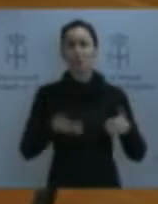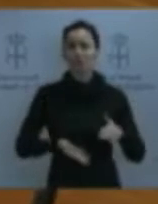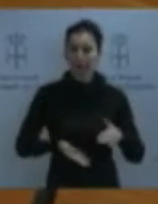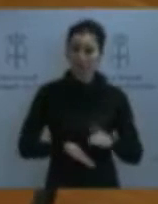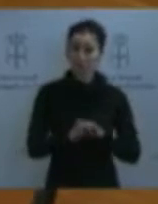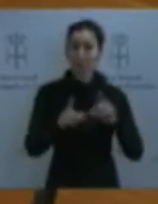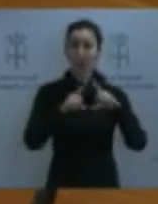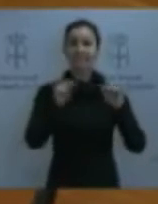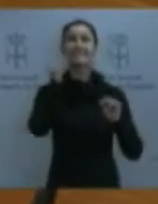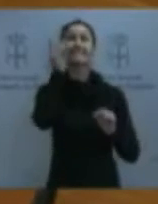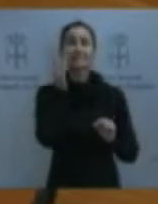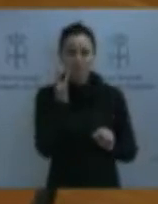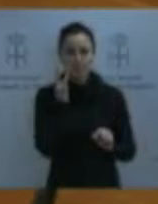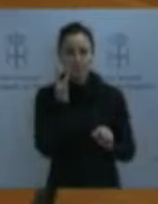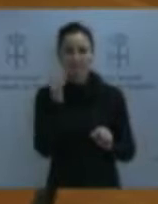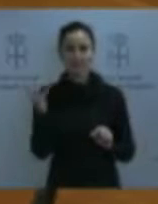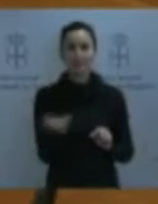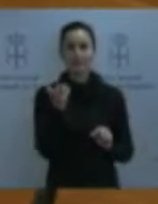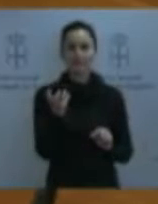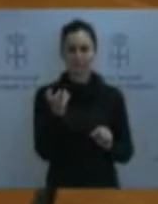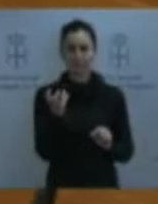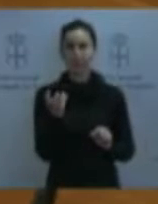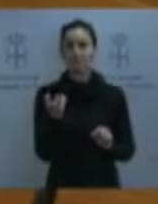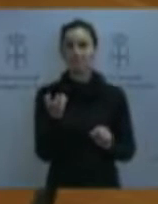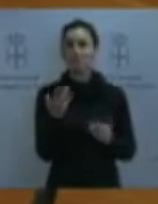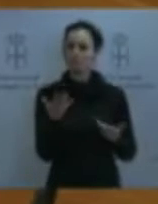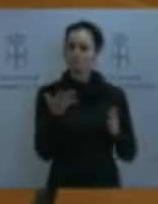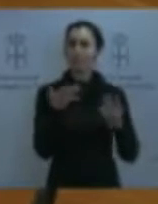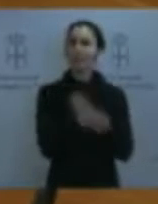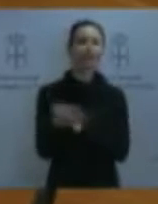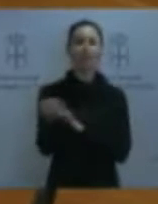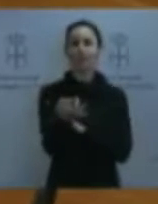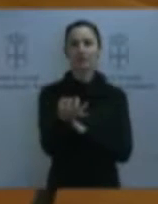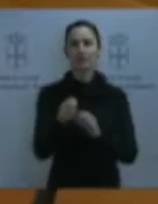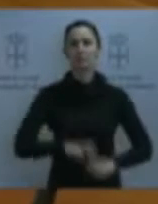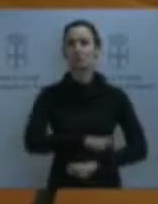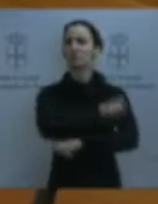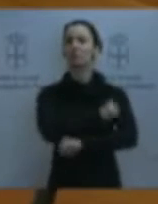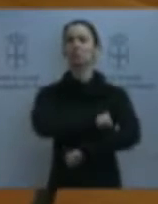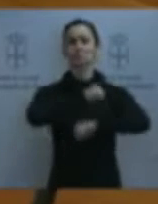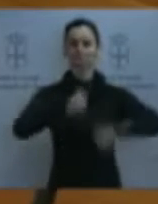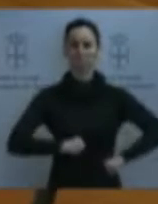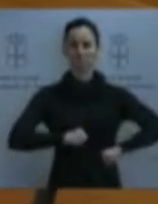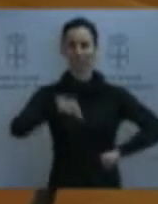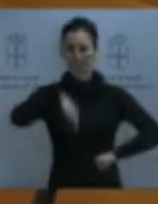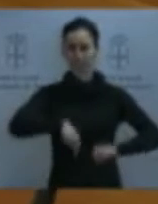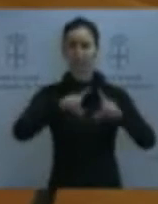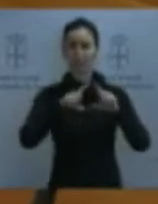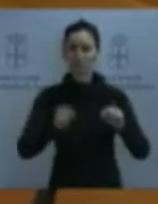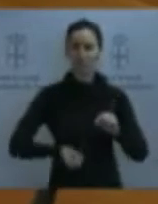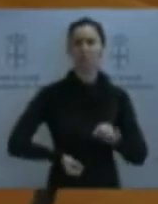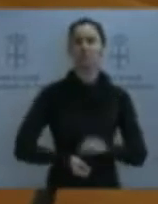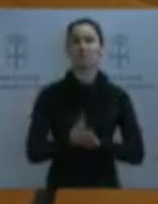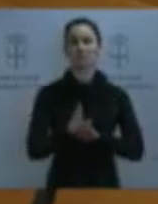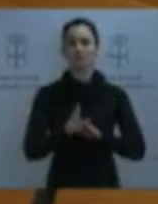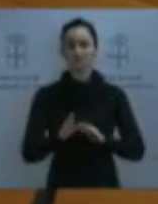Duro Felguera es una empresa arraigada en nuestro territorio y mantener esa asturianía en la perspectiva de mantenimiento de